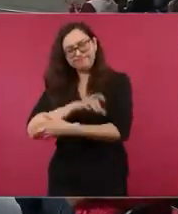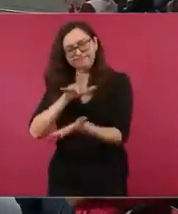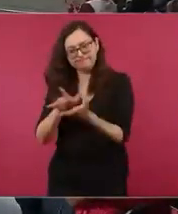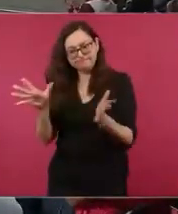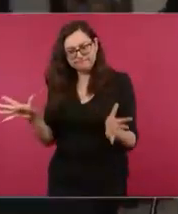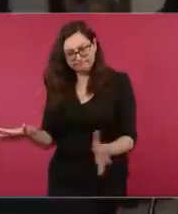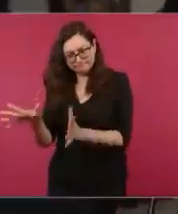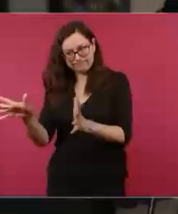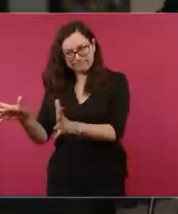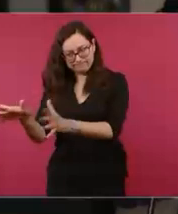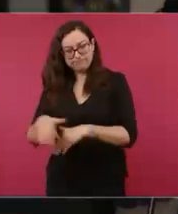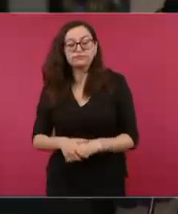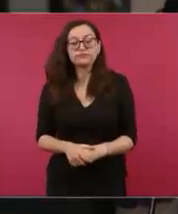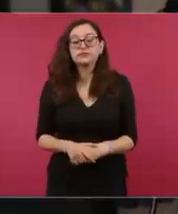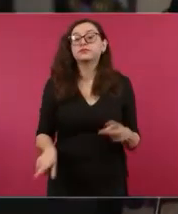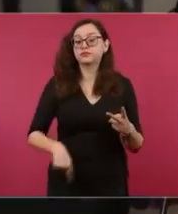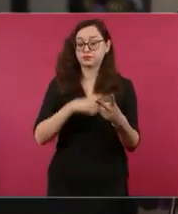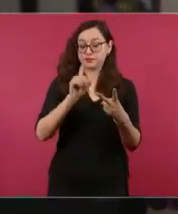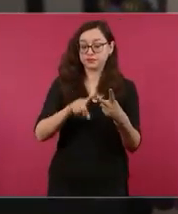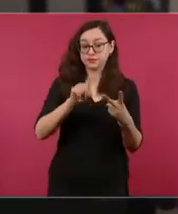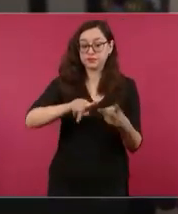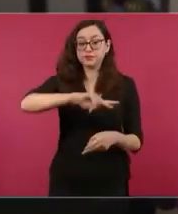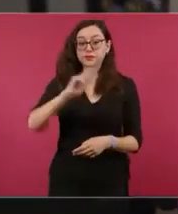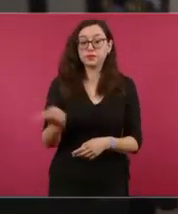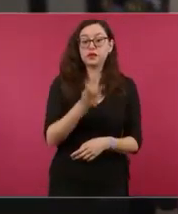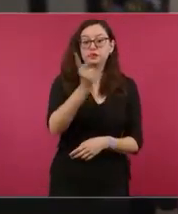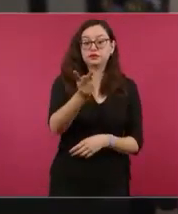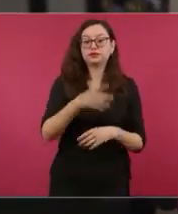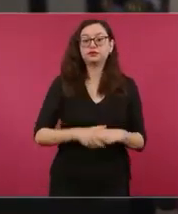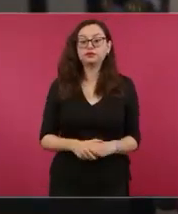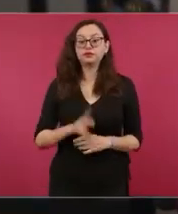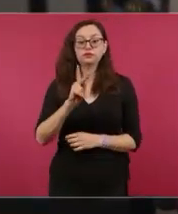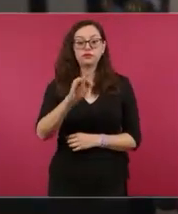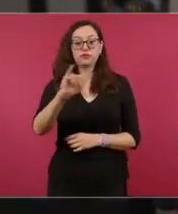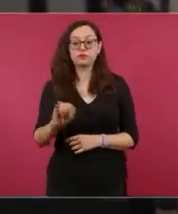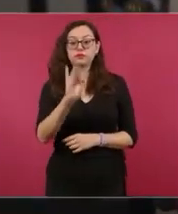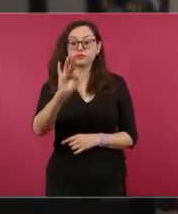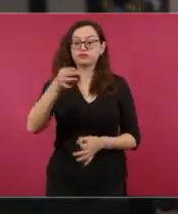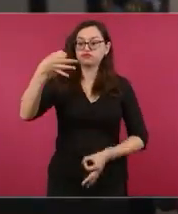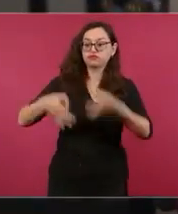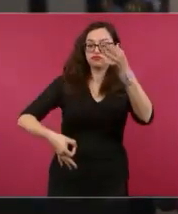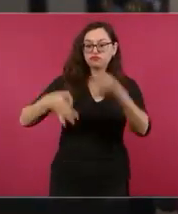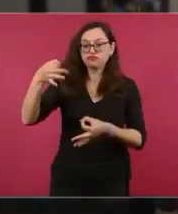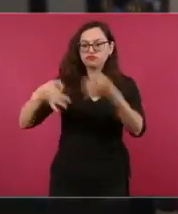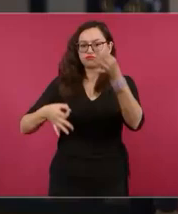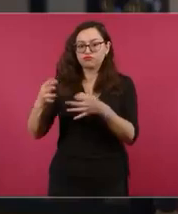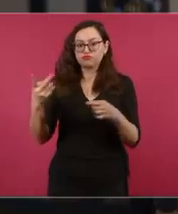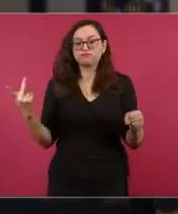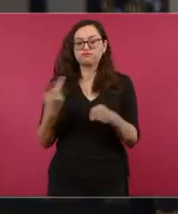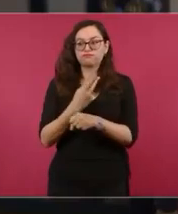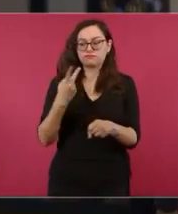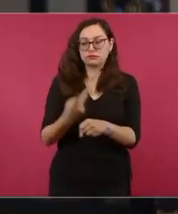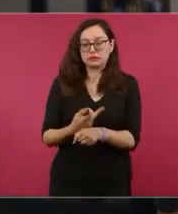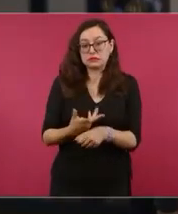en nuestro país, sobre todo teniendo en cuenta la experiencia que se ha vivido en América Latina con los llamados golpes judiciales